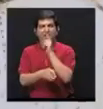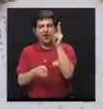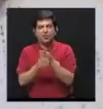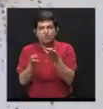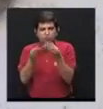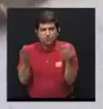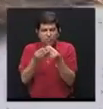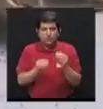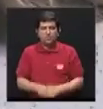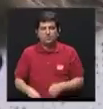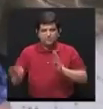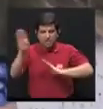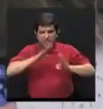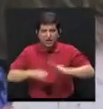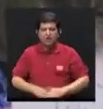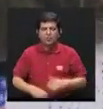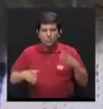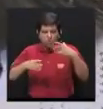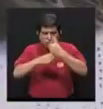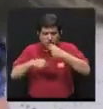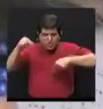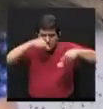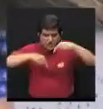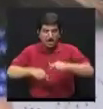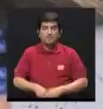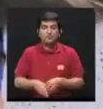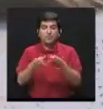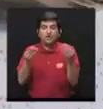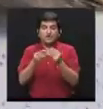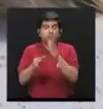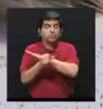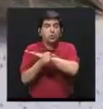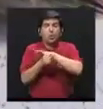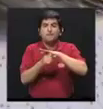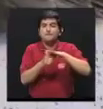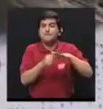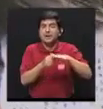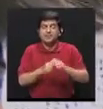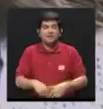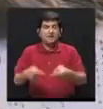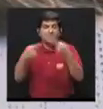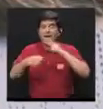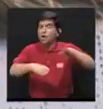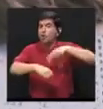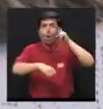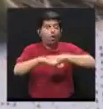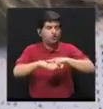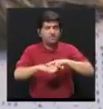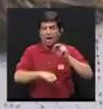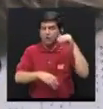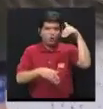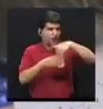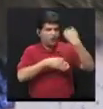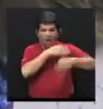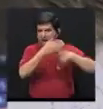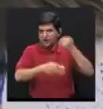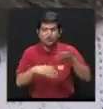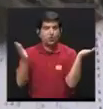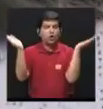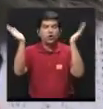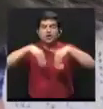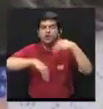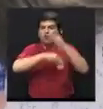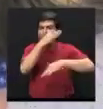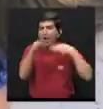biología sintética, siendo que son productos completamente antinaturales, fuera de la evolución, y no existe ningún tipo de